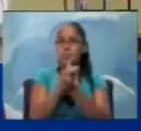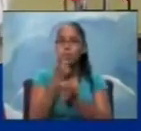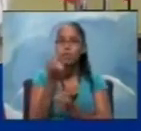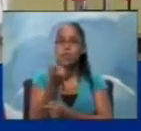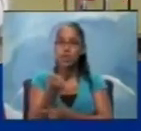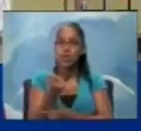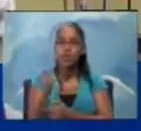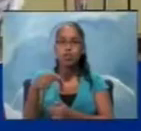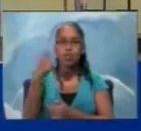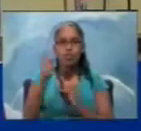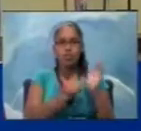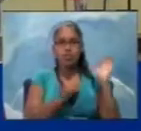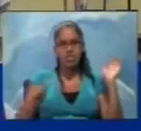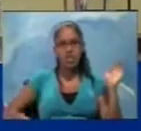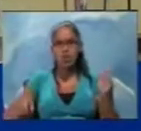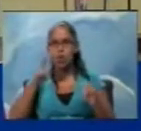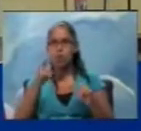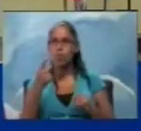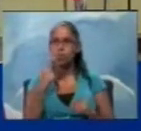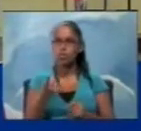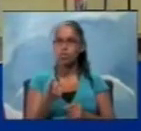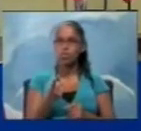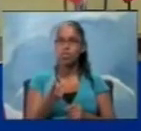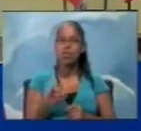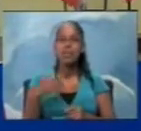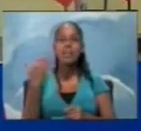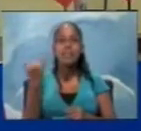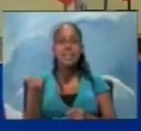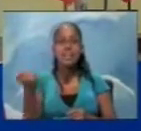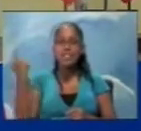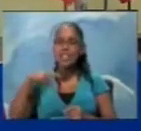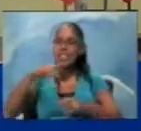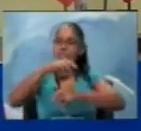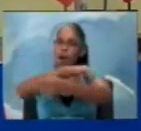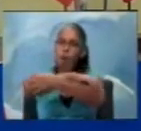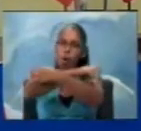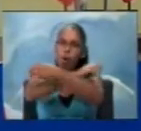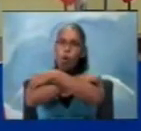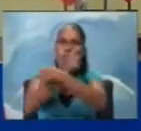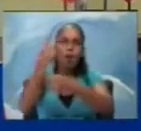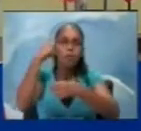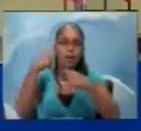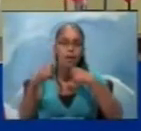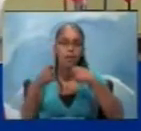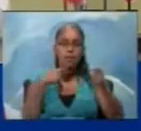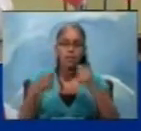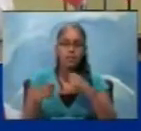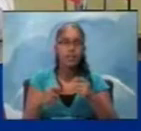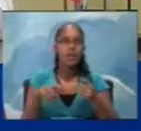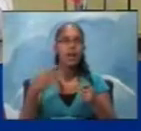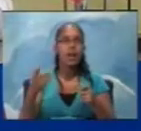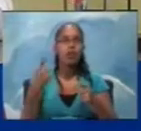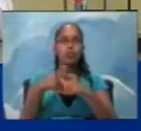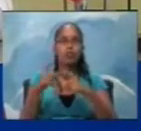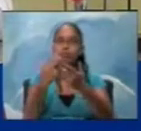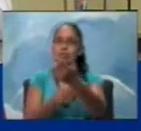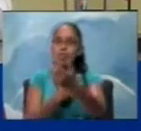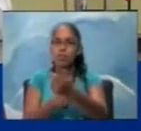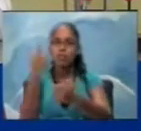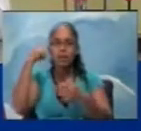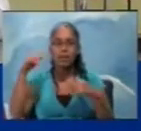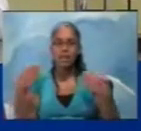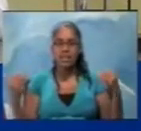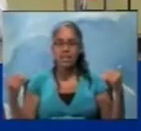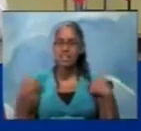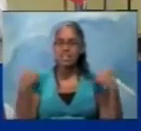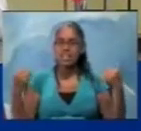el Señor vio esa broma, y tenían ovejas, amados hermanos, para venderle ovejas a los hermanos, para que sacrificaran